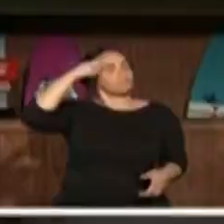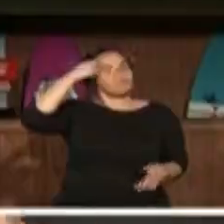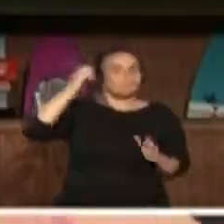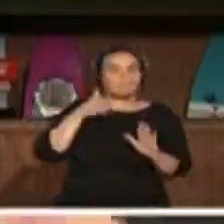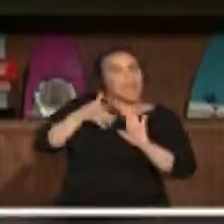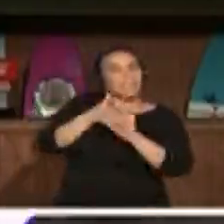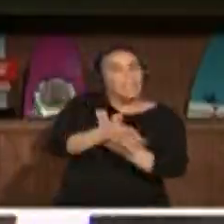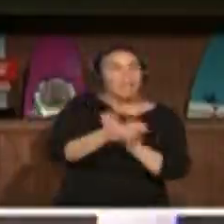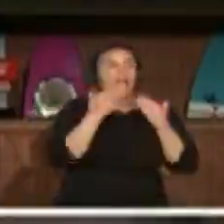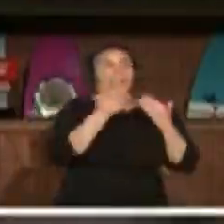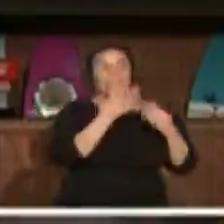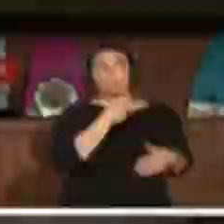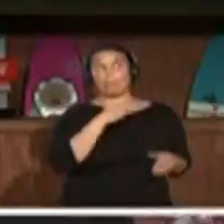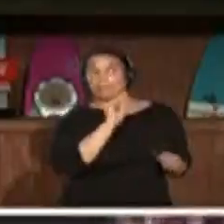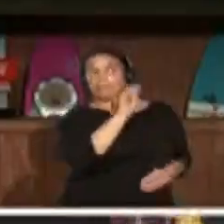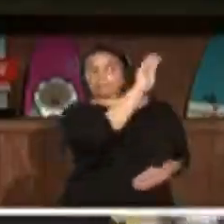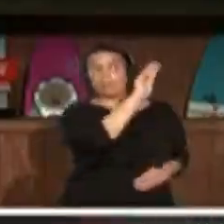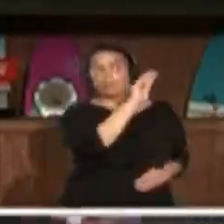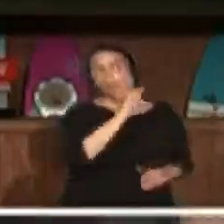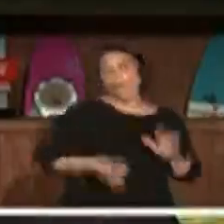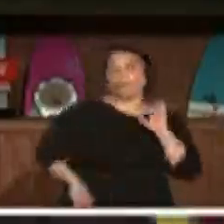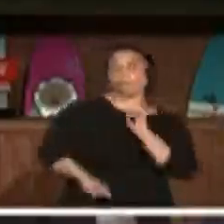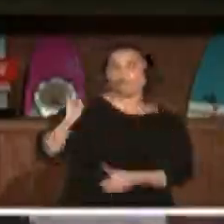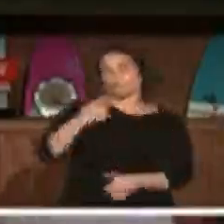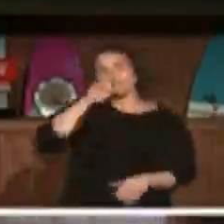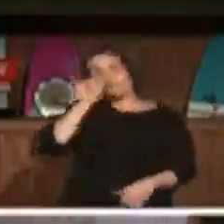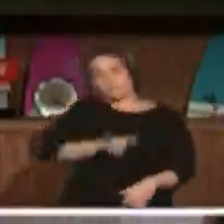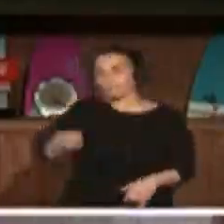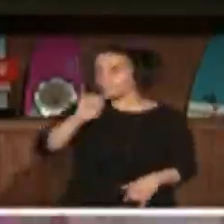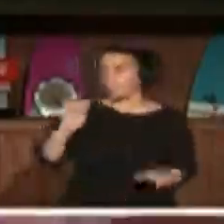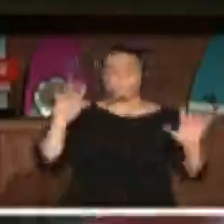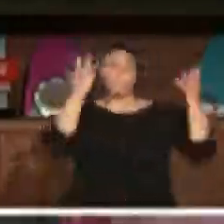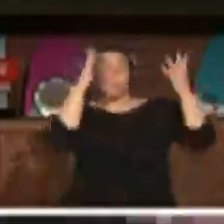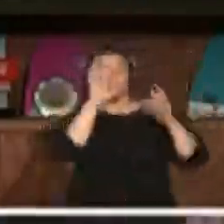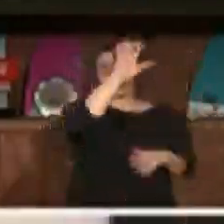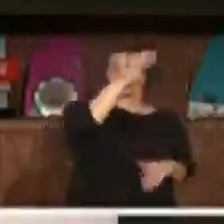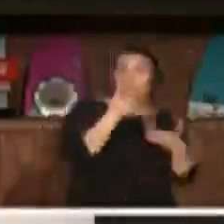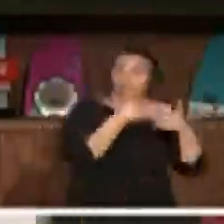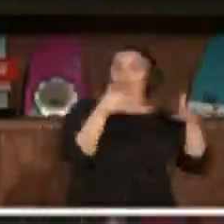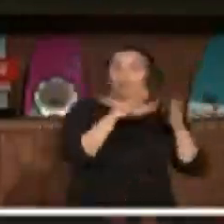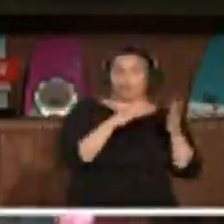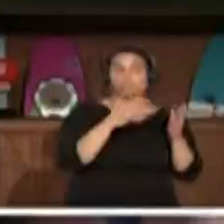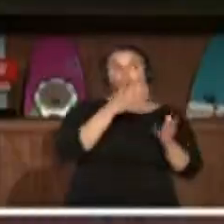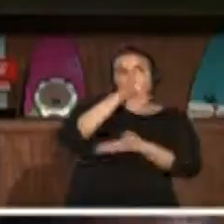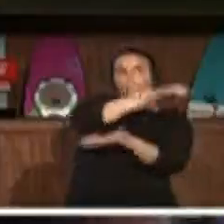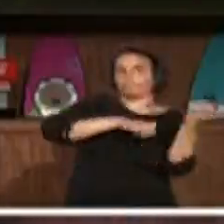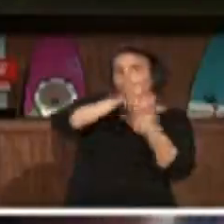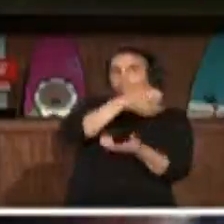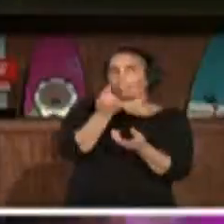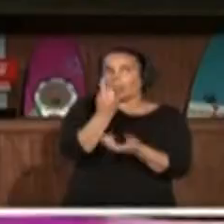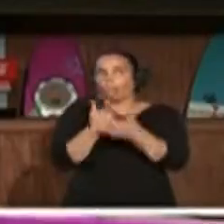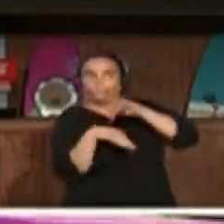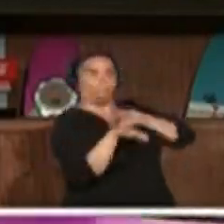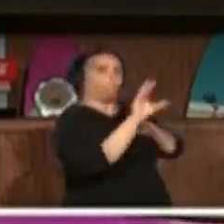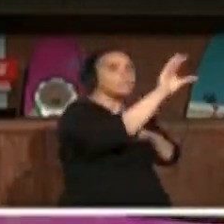tus papeles, a tomar por culo Soria, que viva, viva Panamá, pa'l de fraude, viva Panamá,